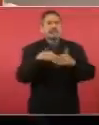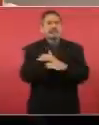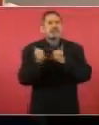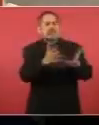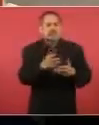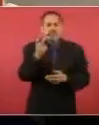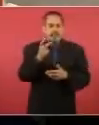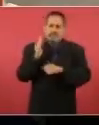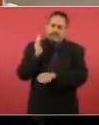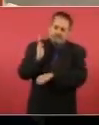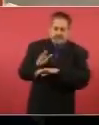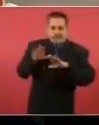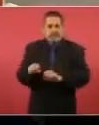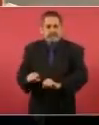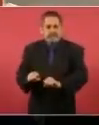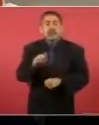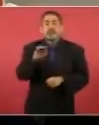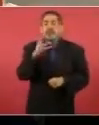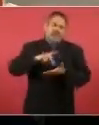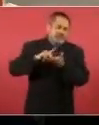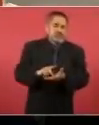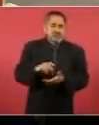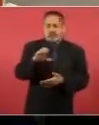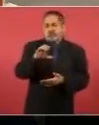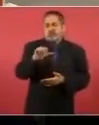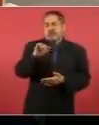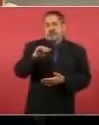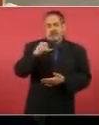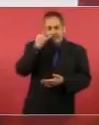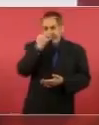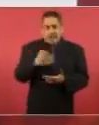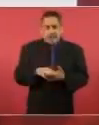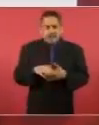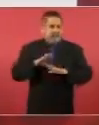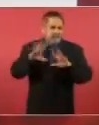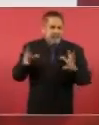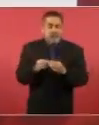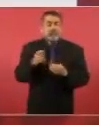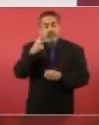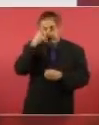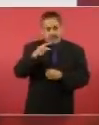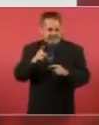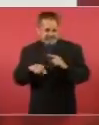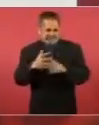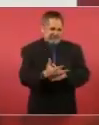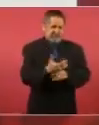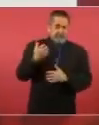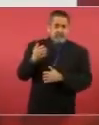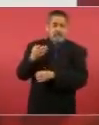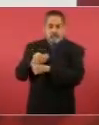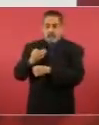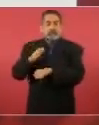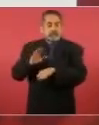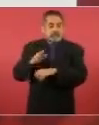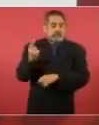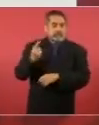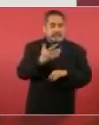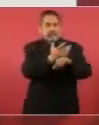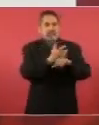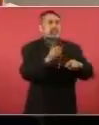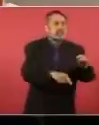94 toneladas de cocaína aquí incluyendo todas las los operativos que hacen en el mar o sea en pocas palabras México está decomisando más Estados Unidos